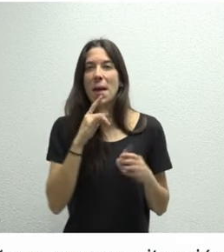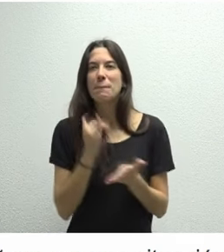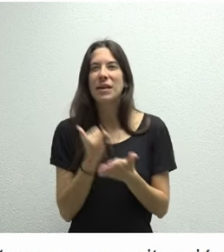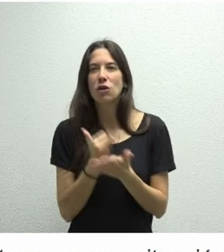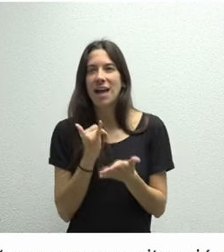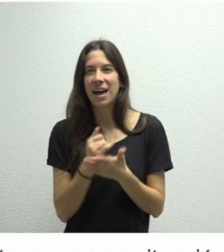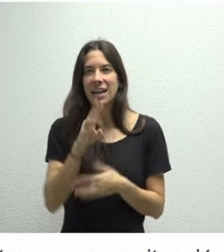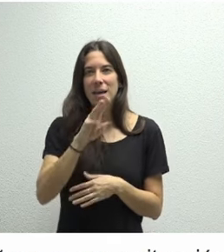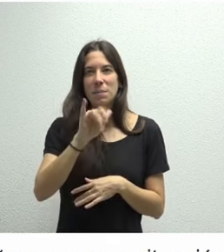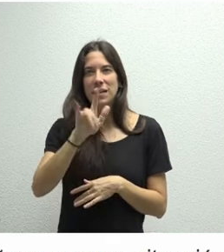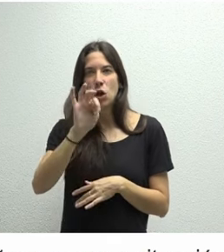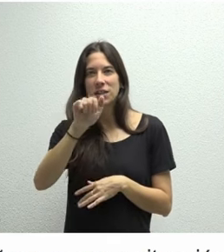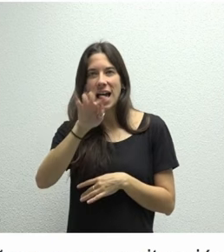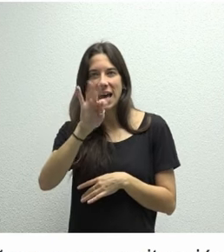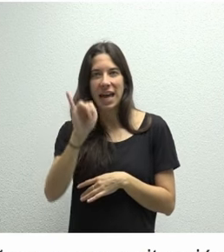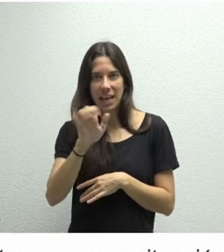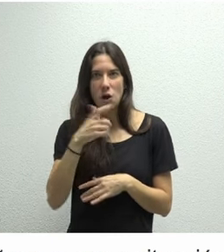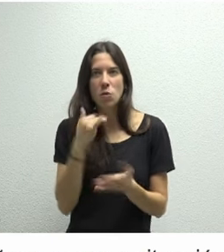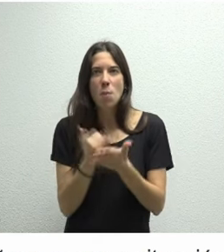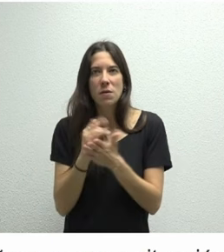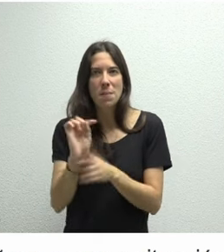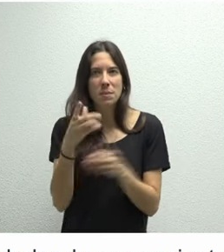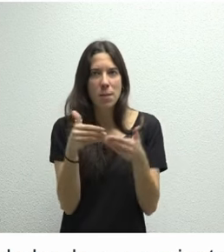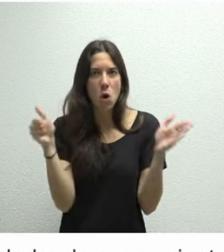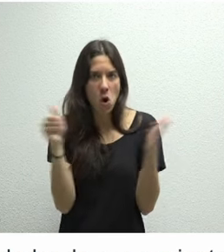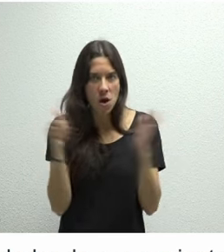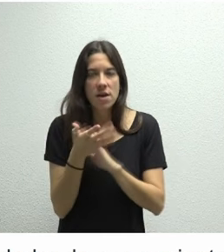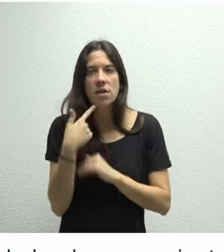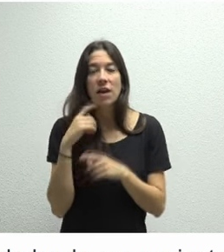Eh bueno en el día a día no